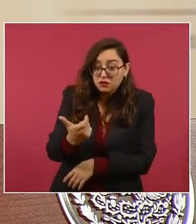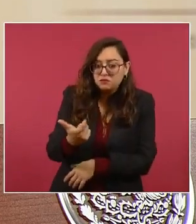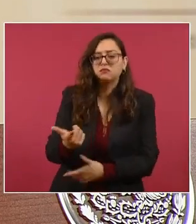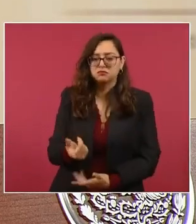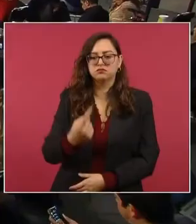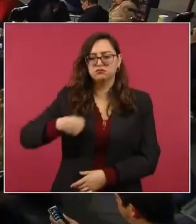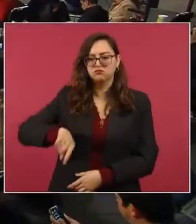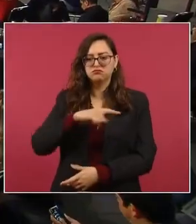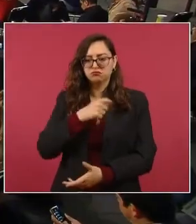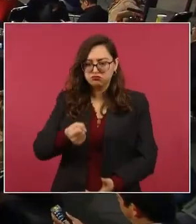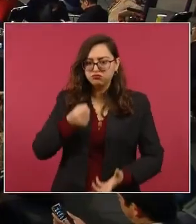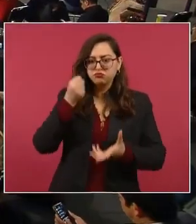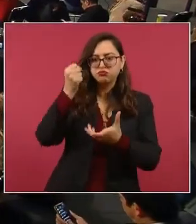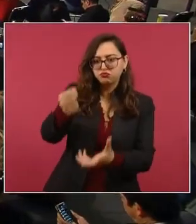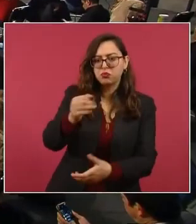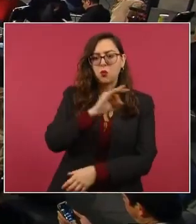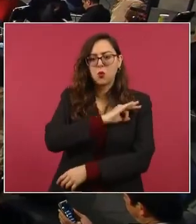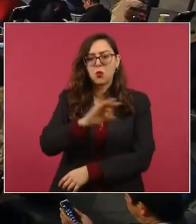dé a conocer